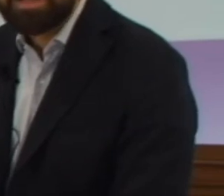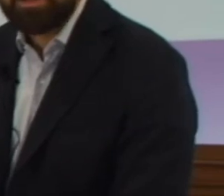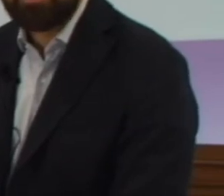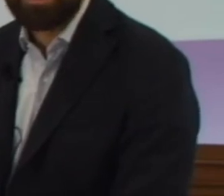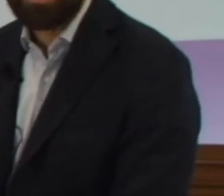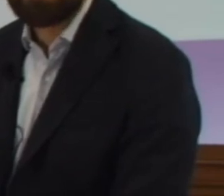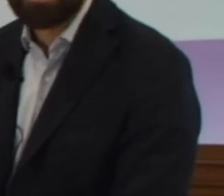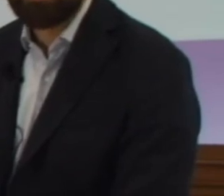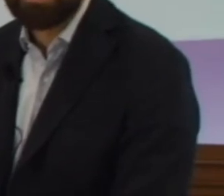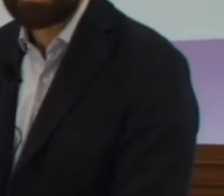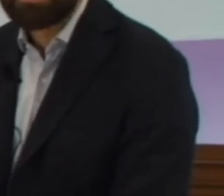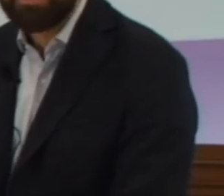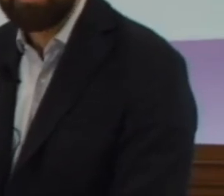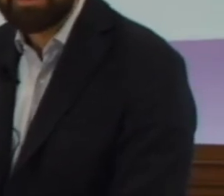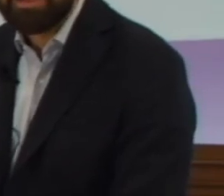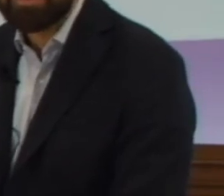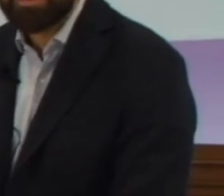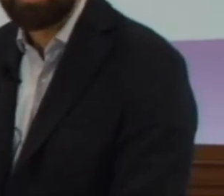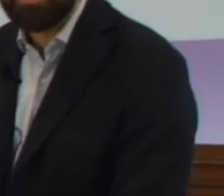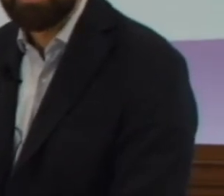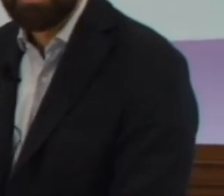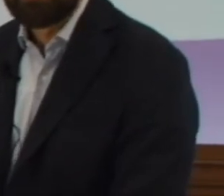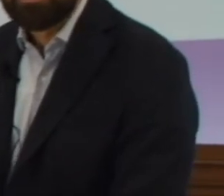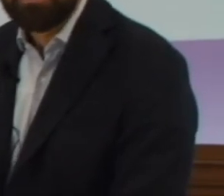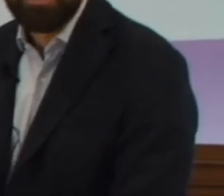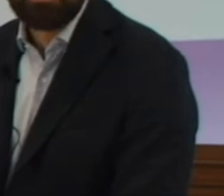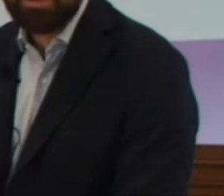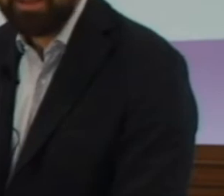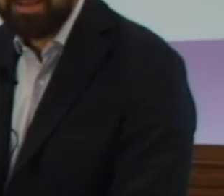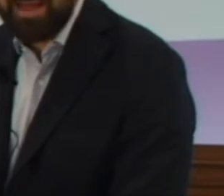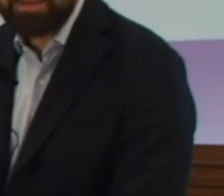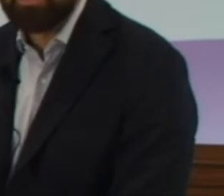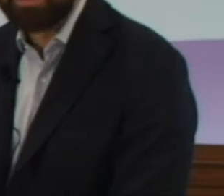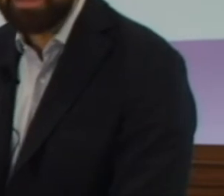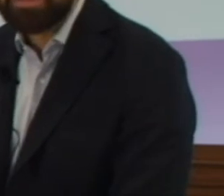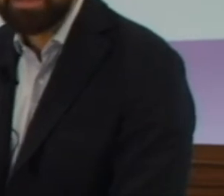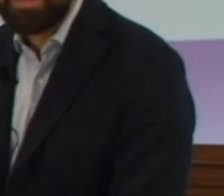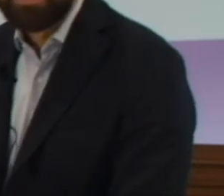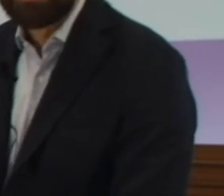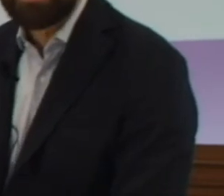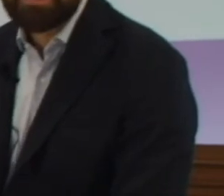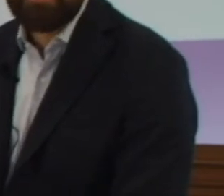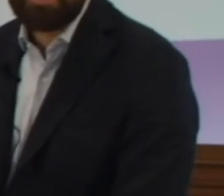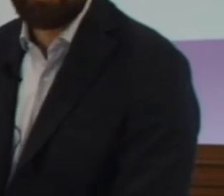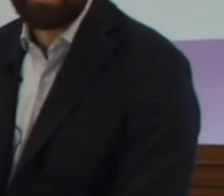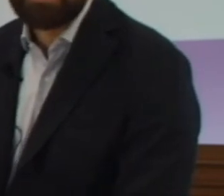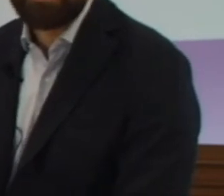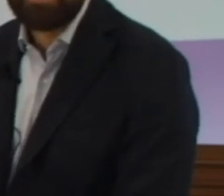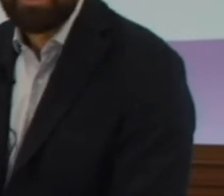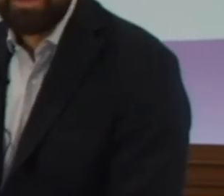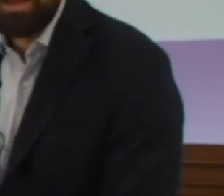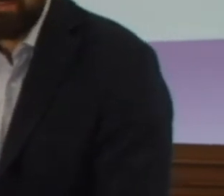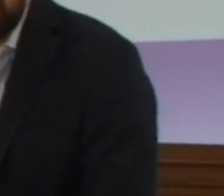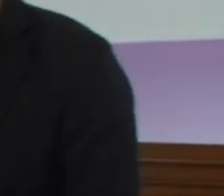del Estado, para aquellas personas que estén interesados en adquirir conocimientos y habilidades, competencias, y de esta manera poder